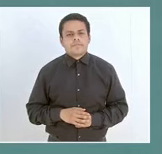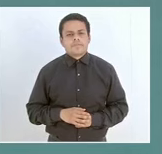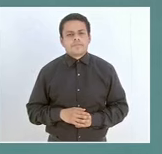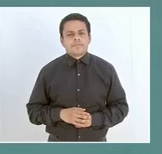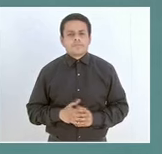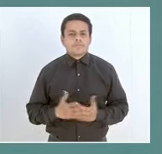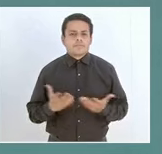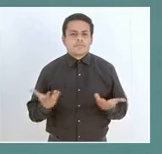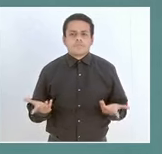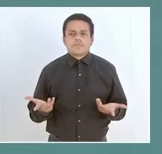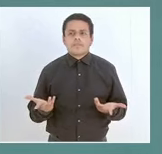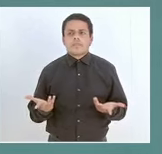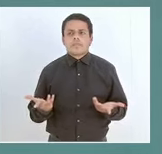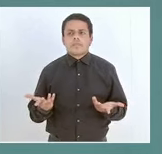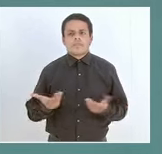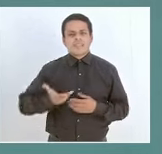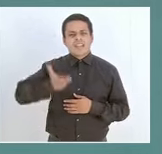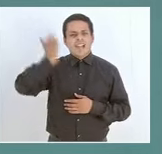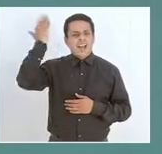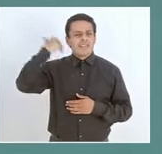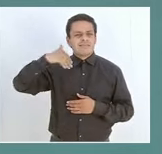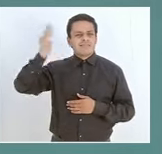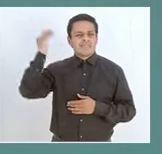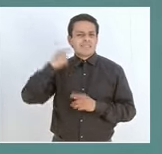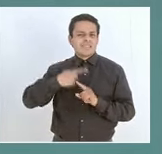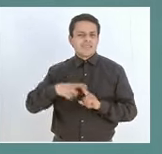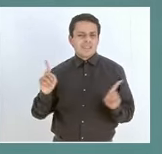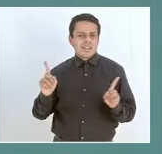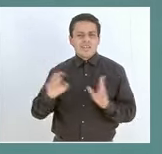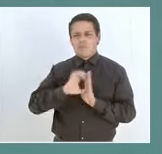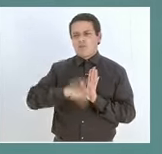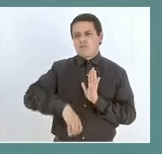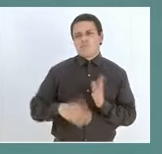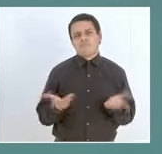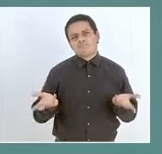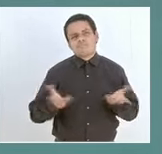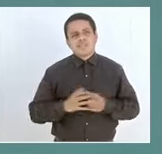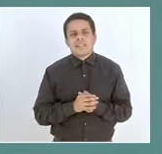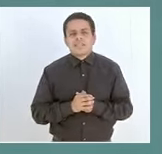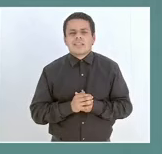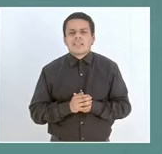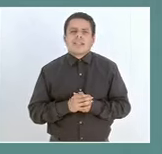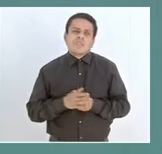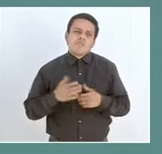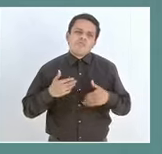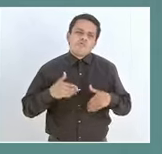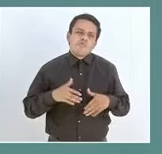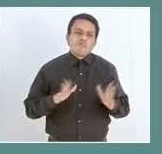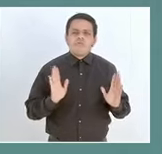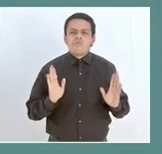No es el tiempo de antes de que cada